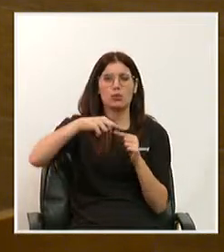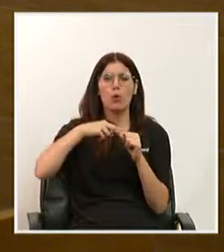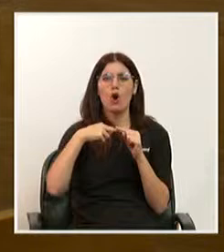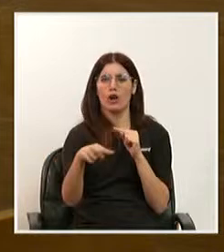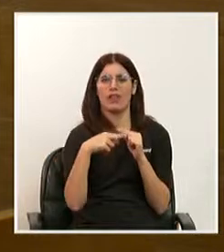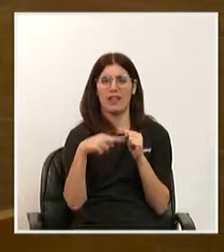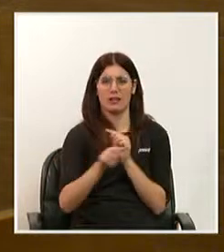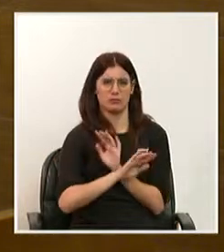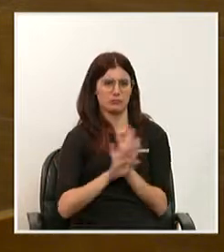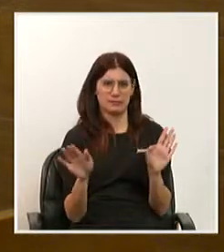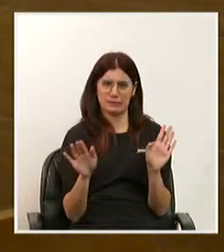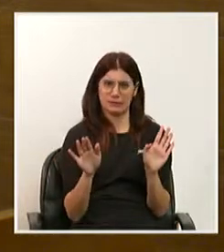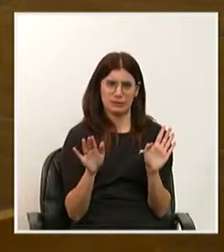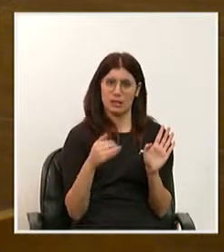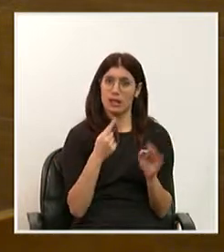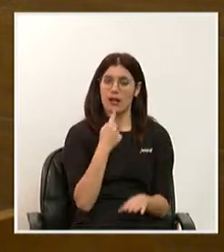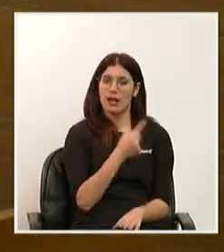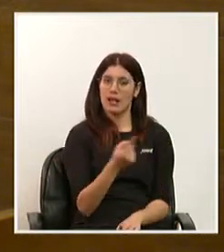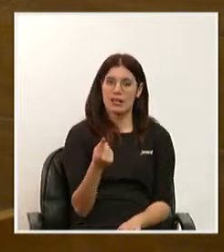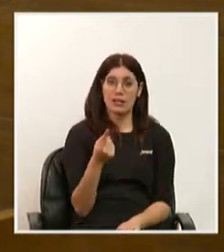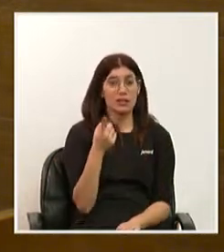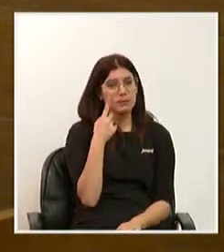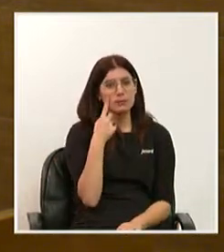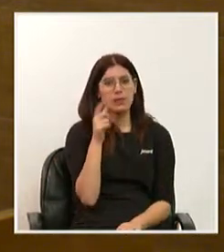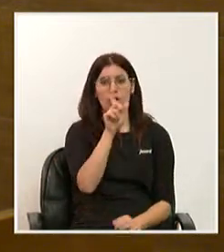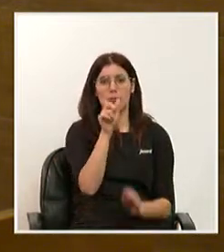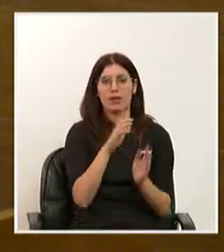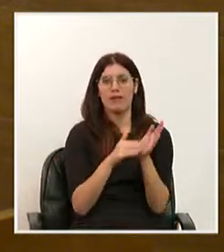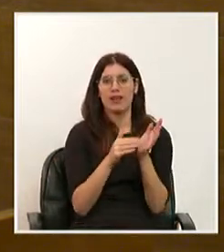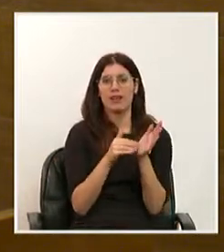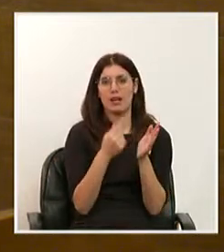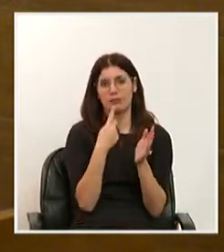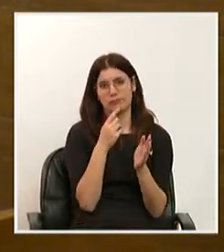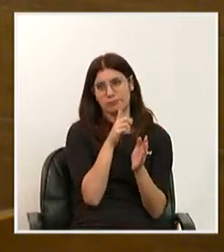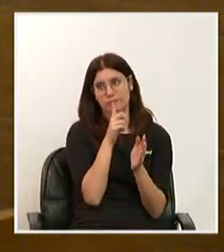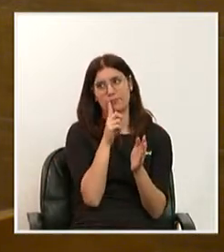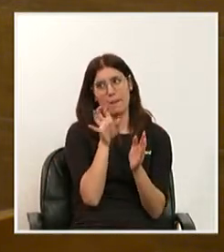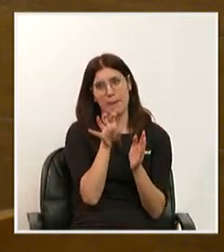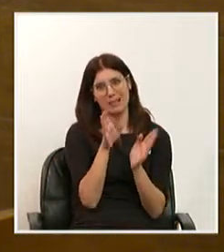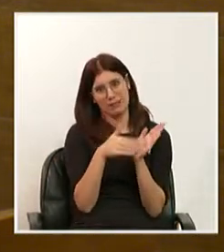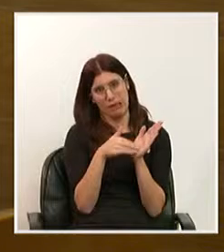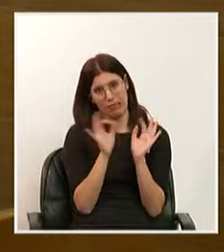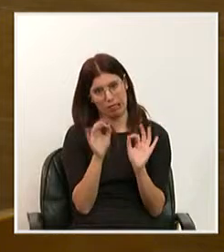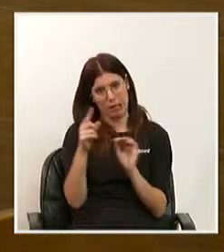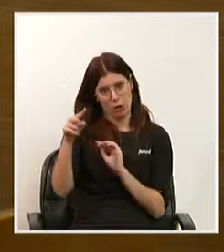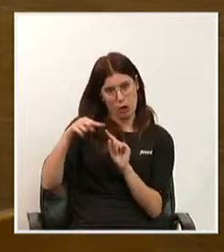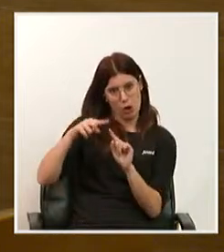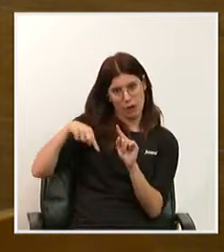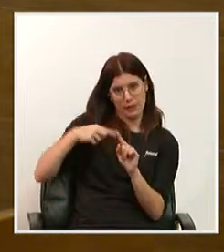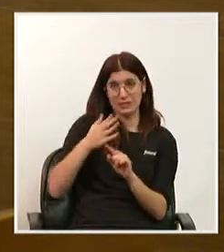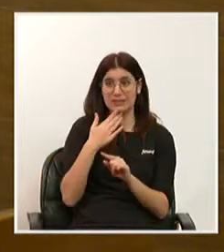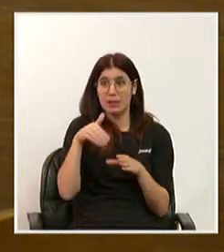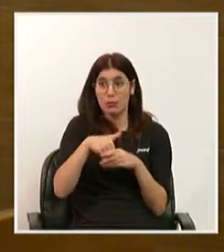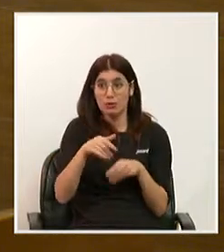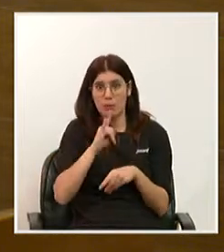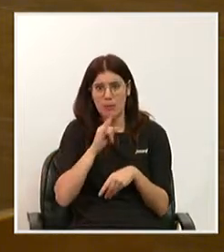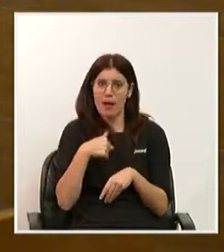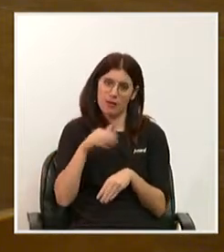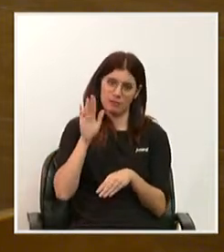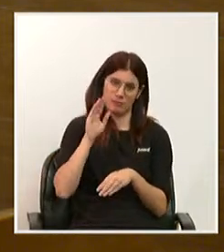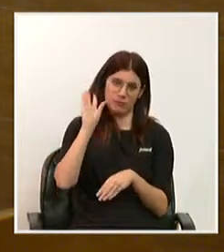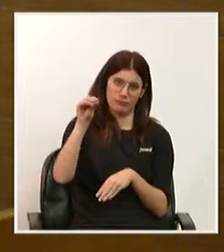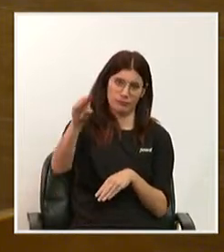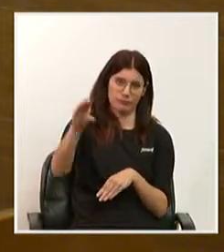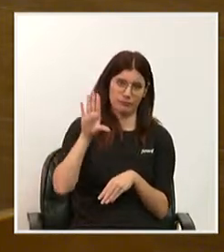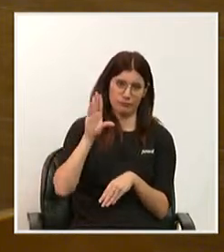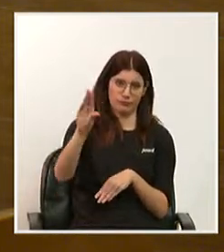que le dicen Oye a la comunidad valenciana llámala país valenciá y y y si votan mal les riñen es